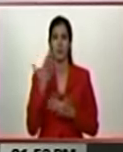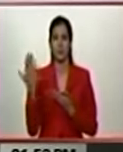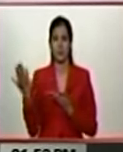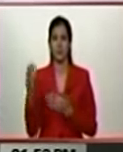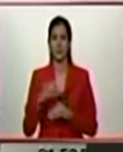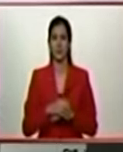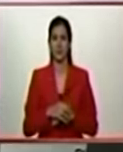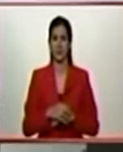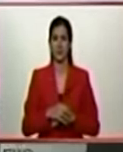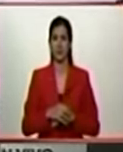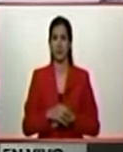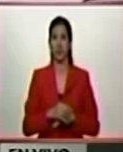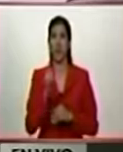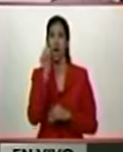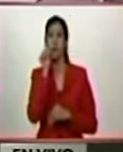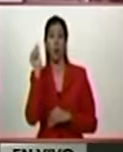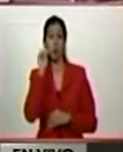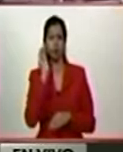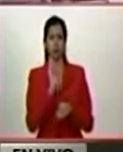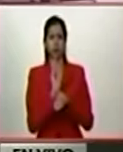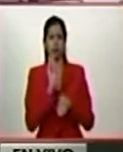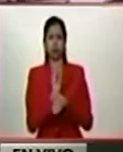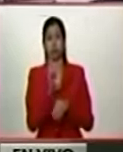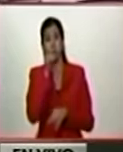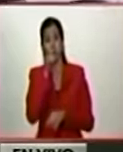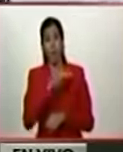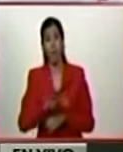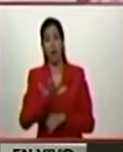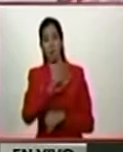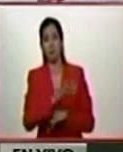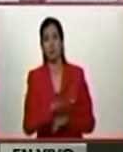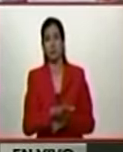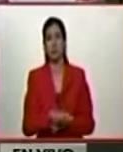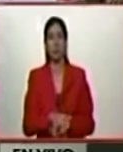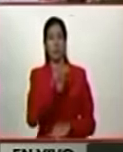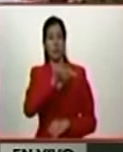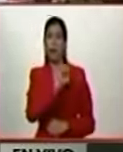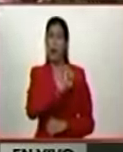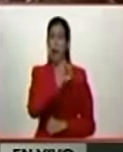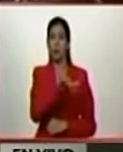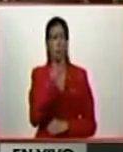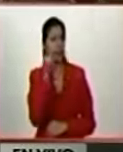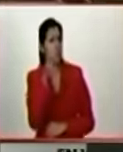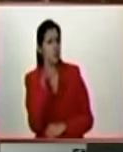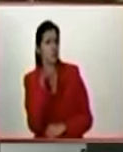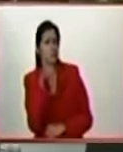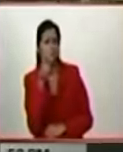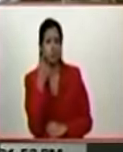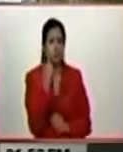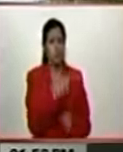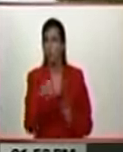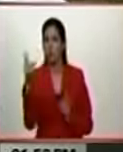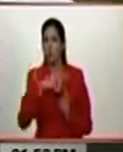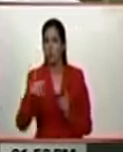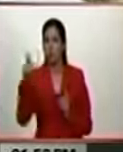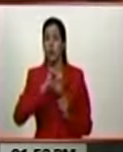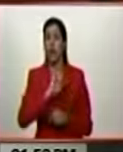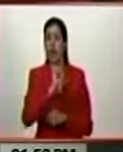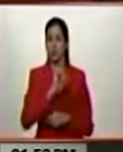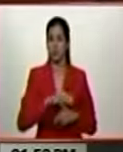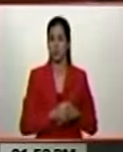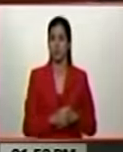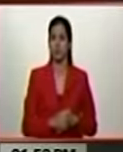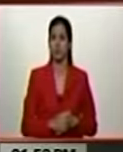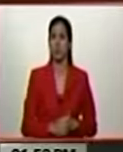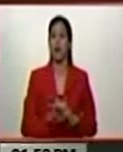protectores y protectoras de quienes van a transitar por la autopista Gran Mariscal de Ayacucho. Vamos a tener por ahora,